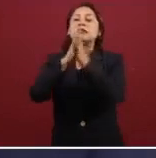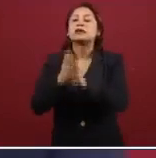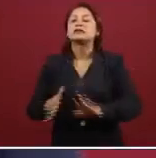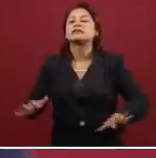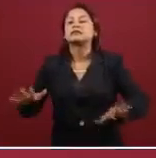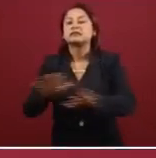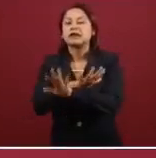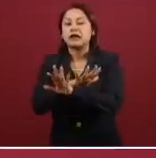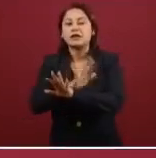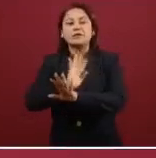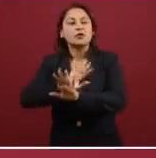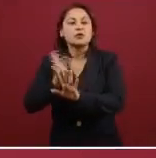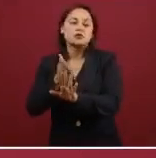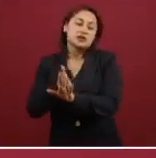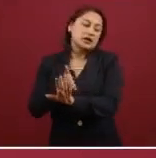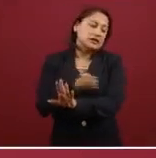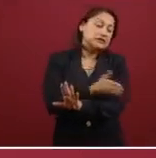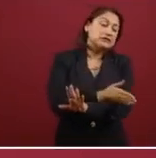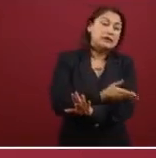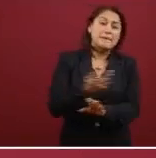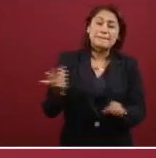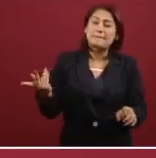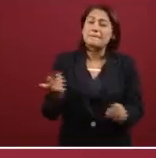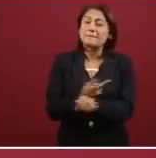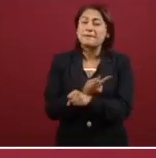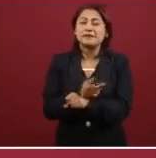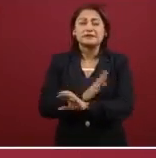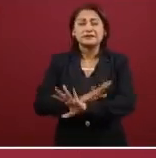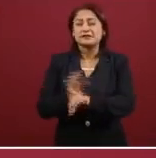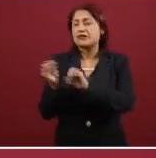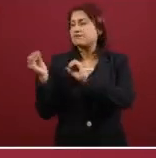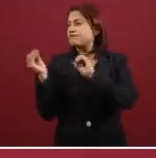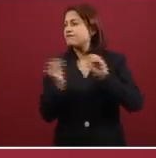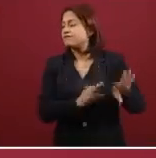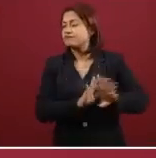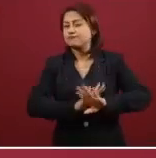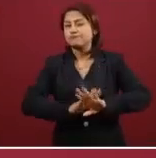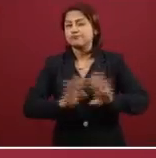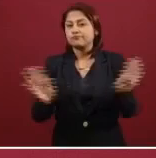ese pasado terrible de